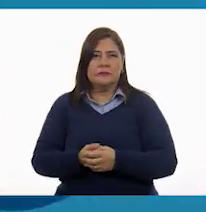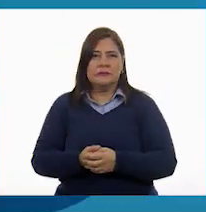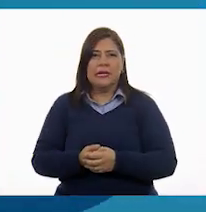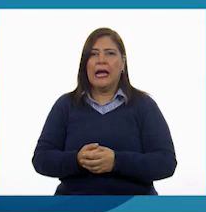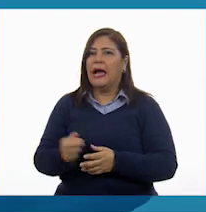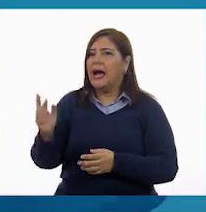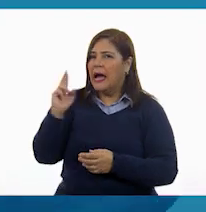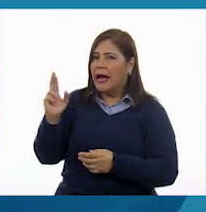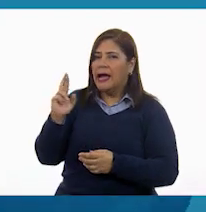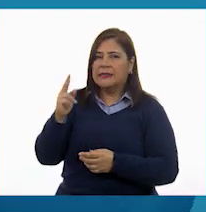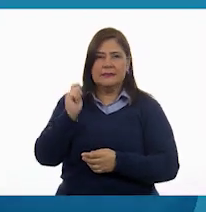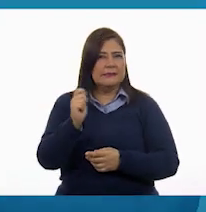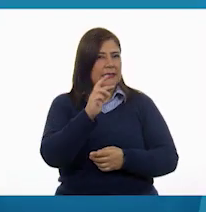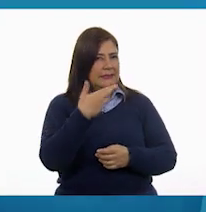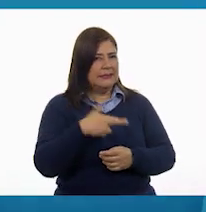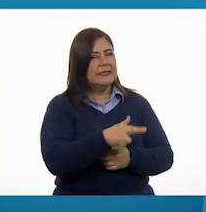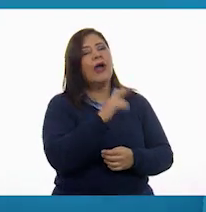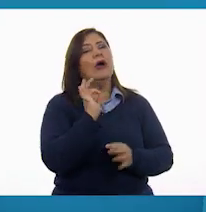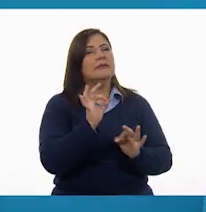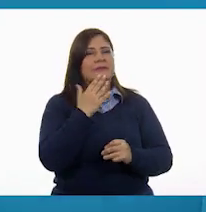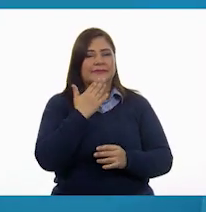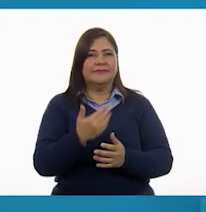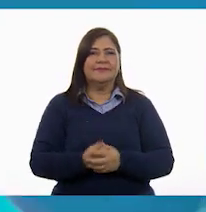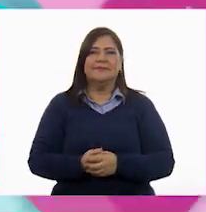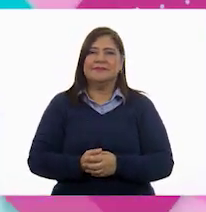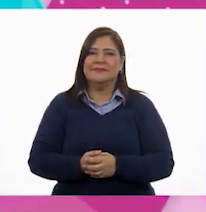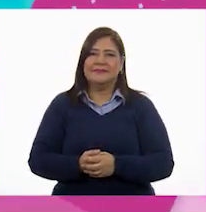con R, en casa. Ríos. Perfecto.